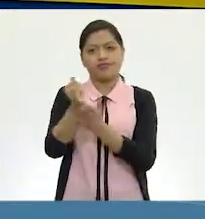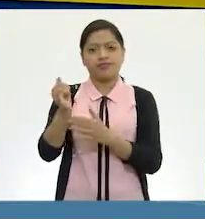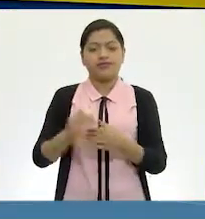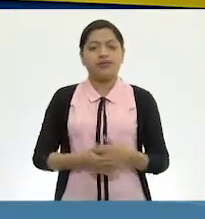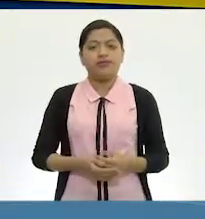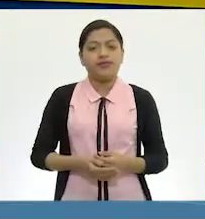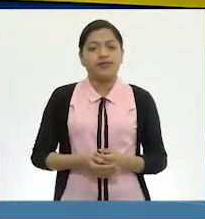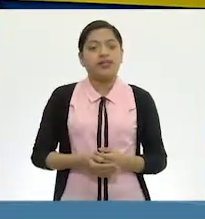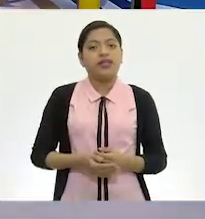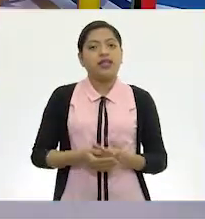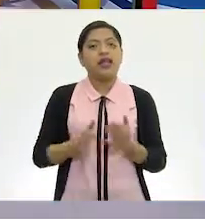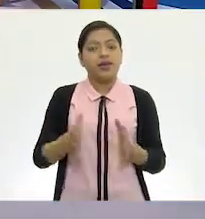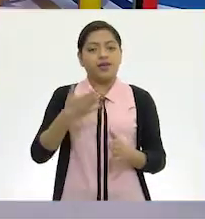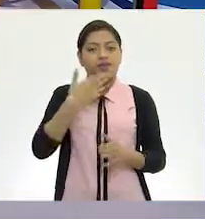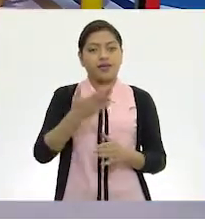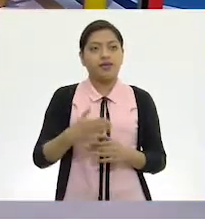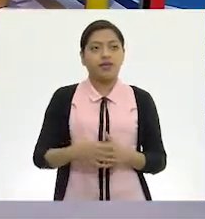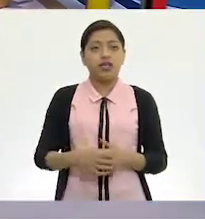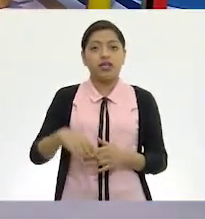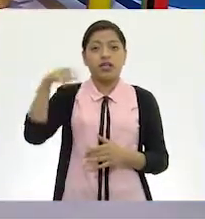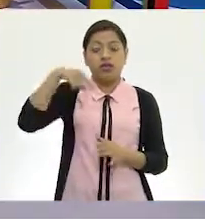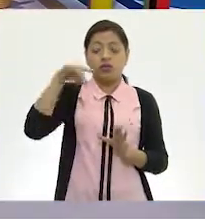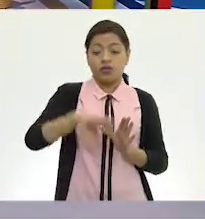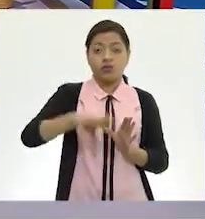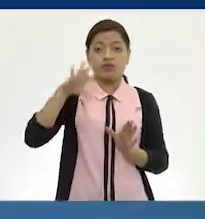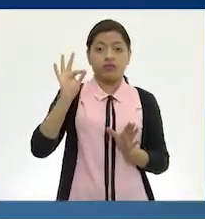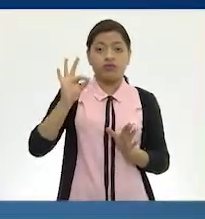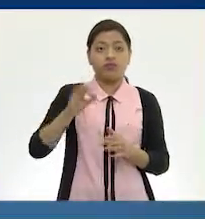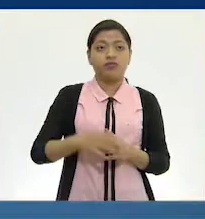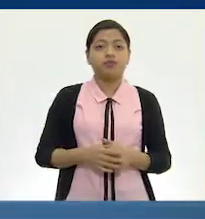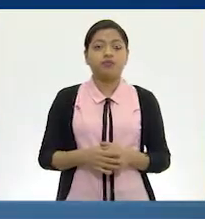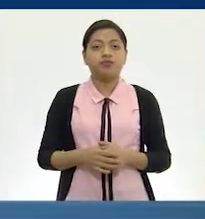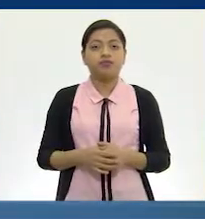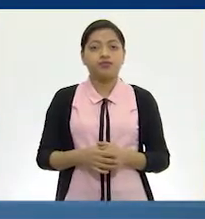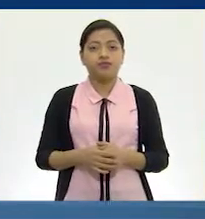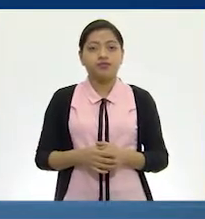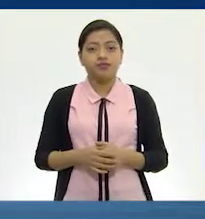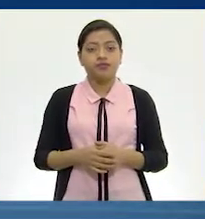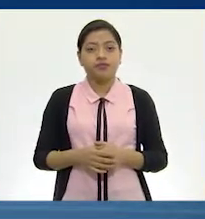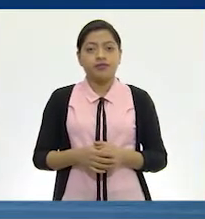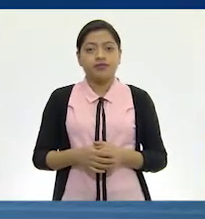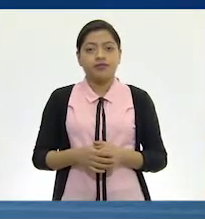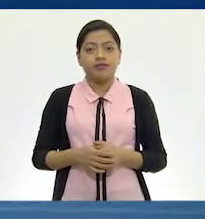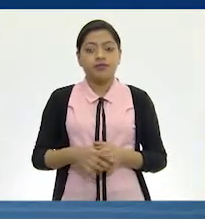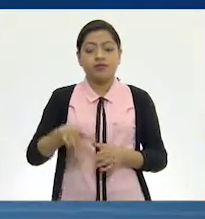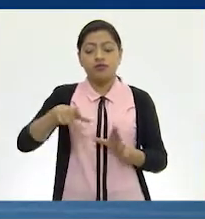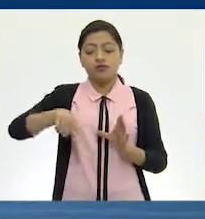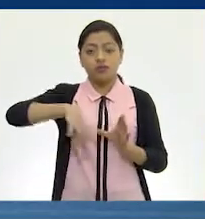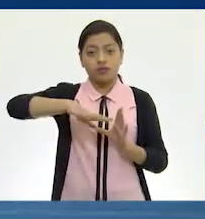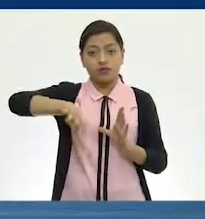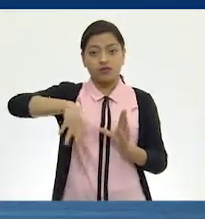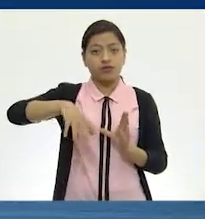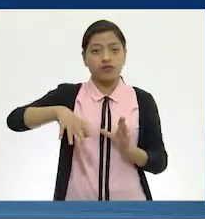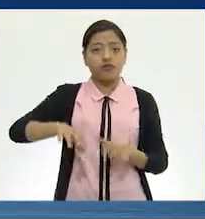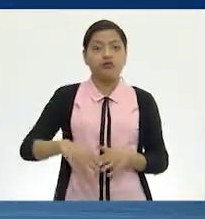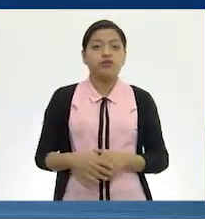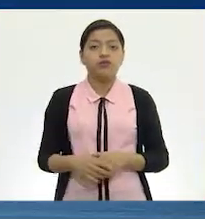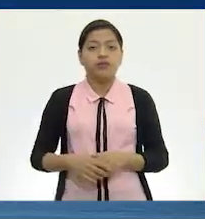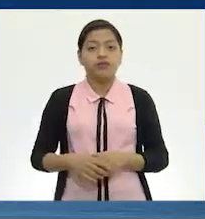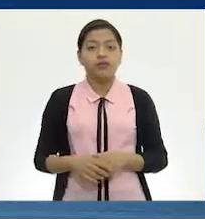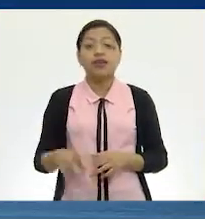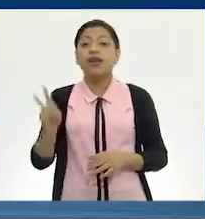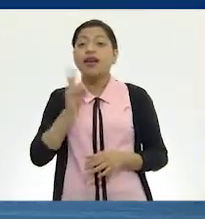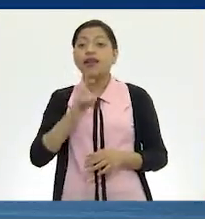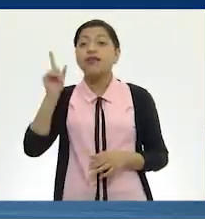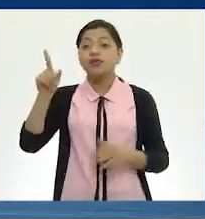Sí. Muy bien. Entonces, así, la manita santa, vamos a mover estos Así que se muevan, que se muevan. Muy bien. A